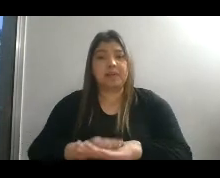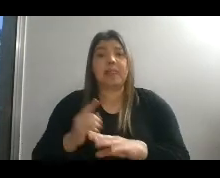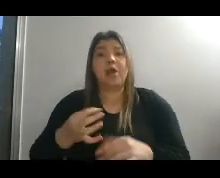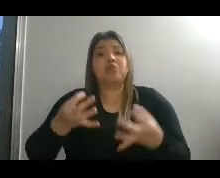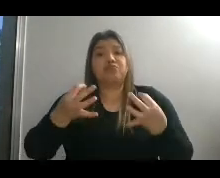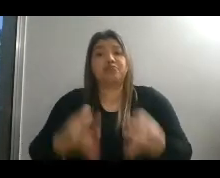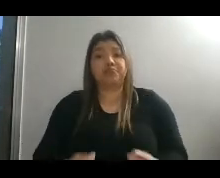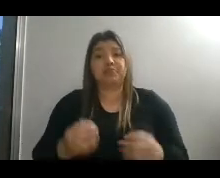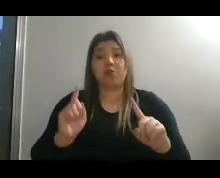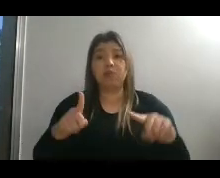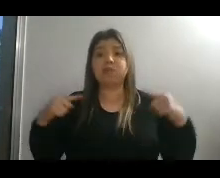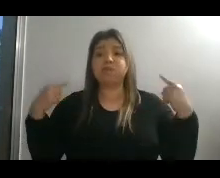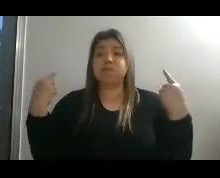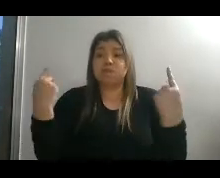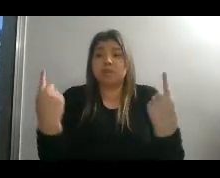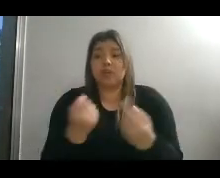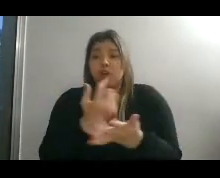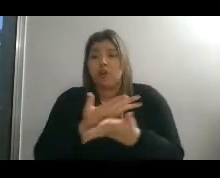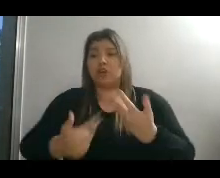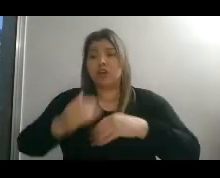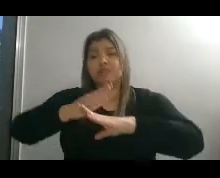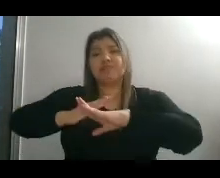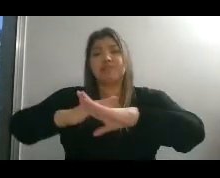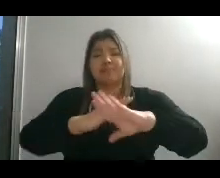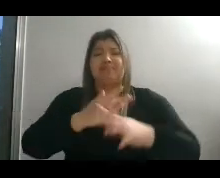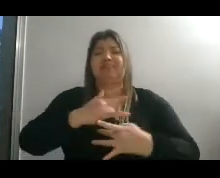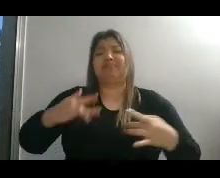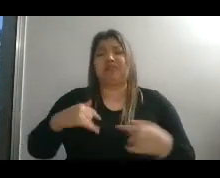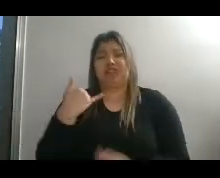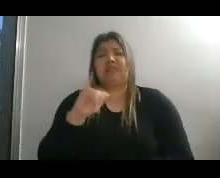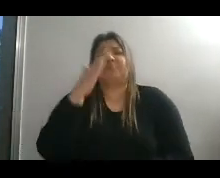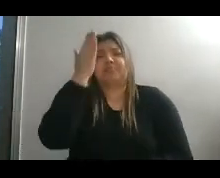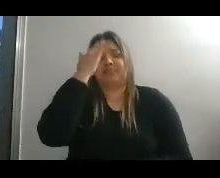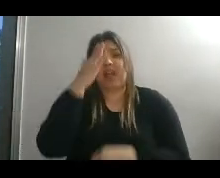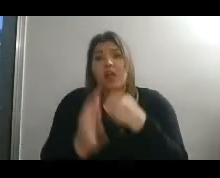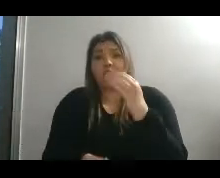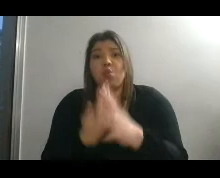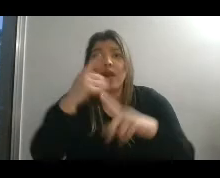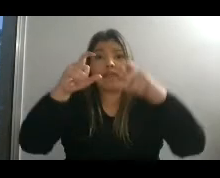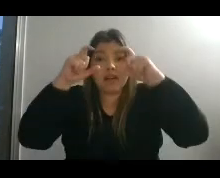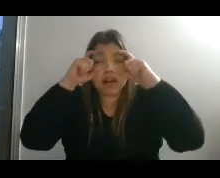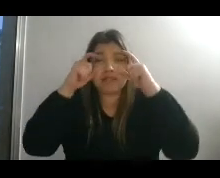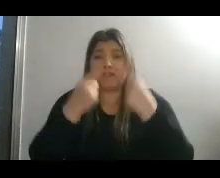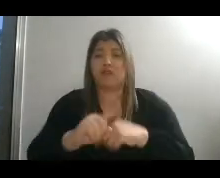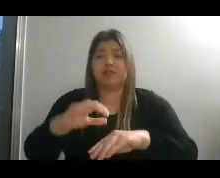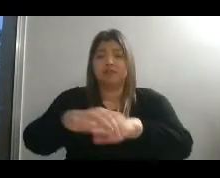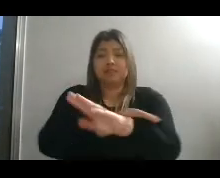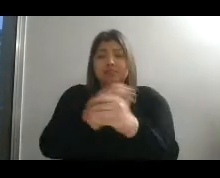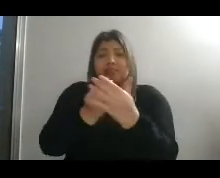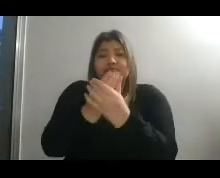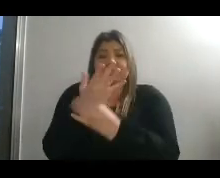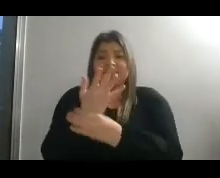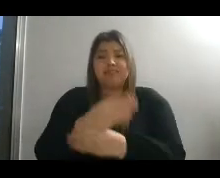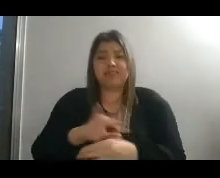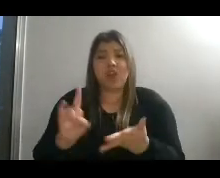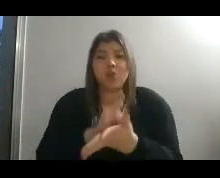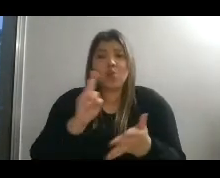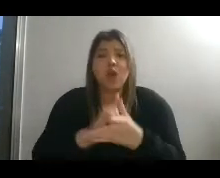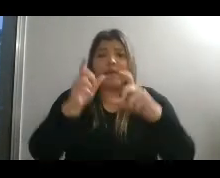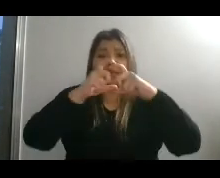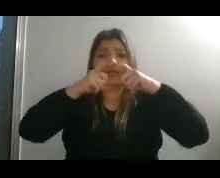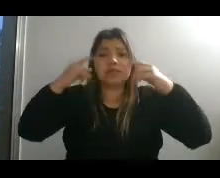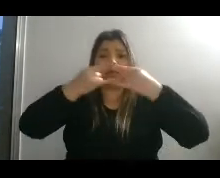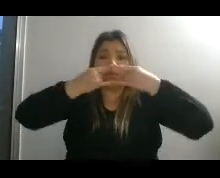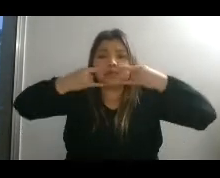estos elementos de protección personal los conocemos, no son nuevas las gafas, no son nuevos los guantes ni las mascarillas N95,